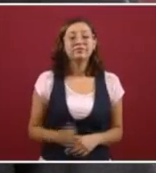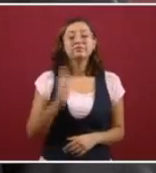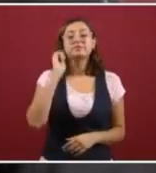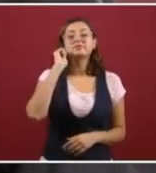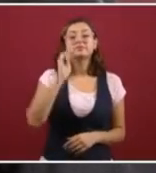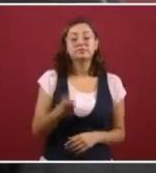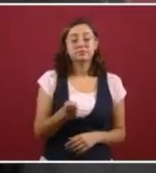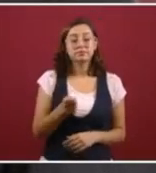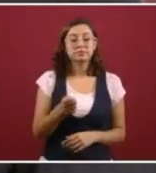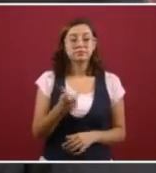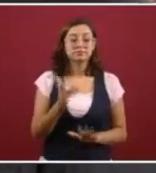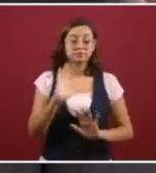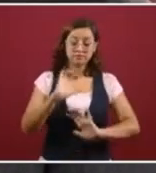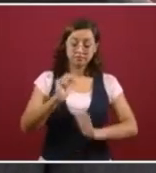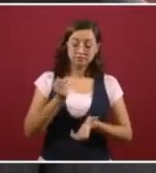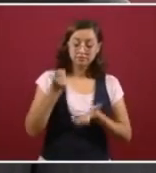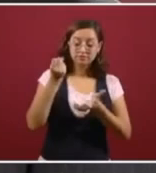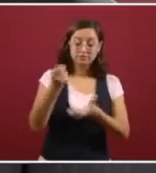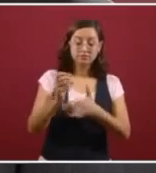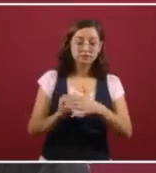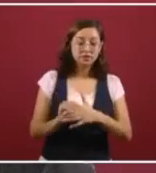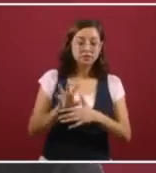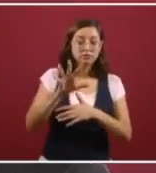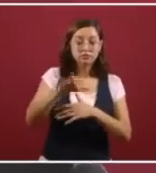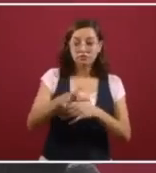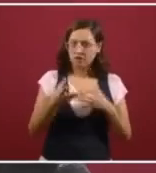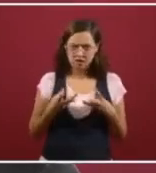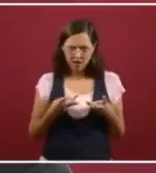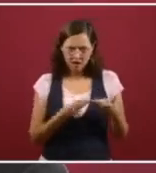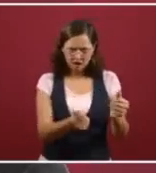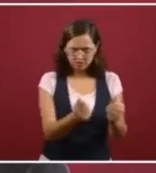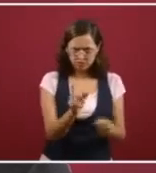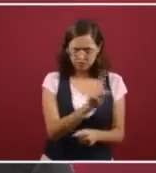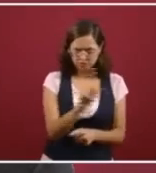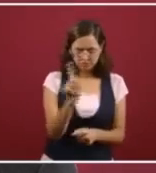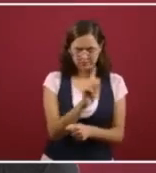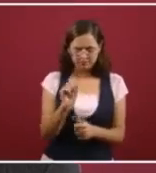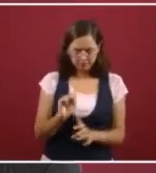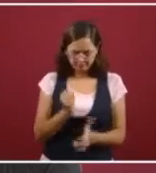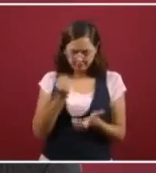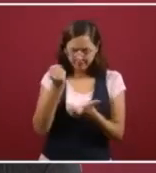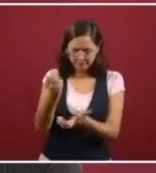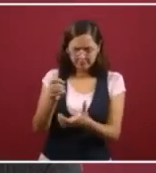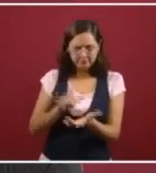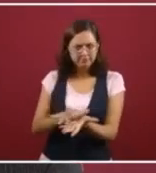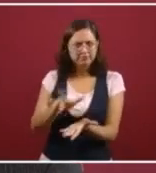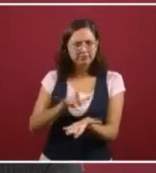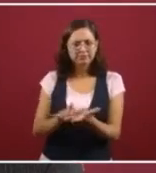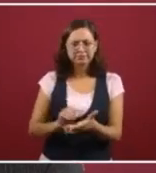una inversión que no gasto, de